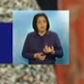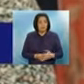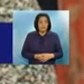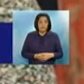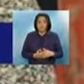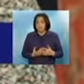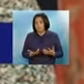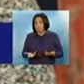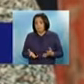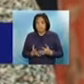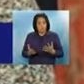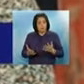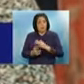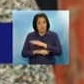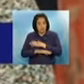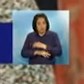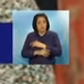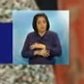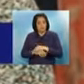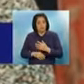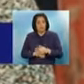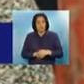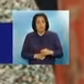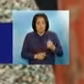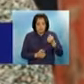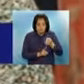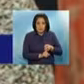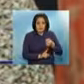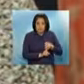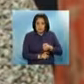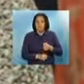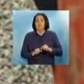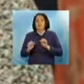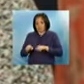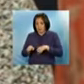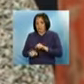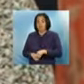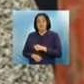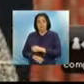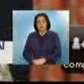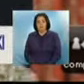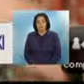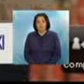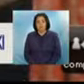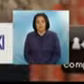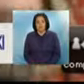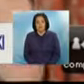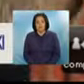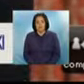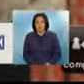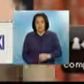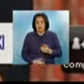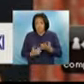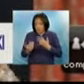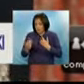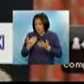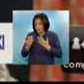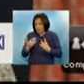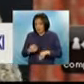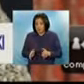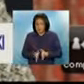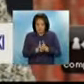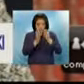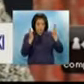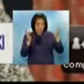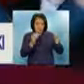muy cariñoso. Y persistente. Persistente, sí. En entrevista al diario El